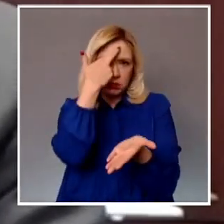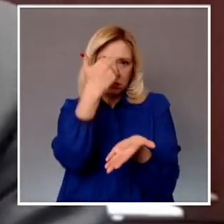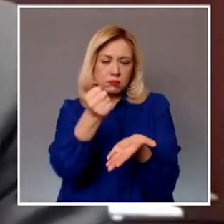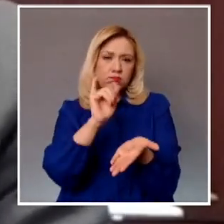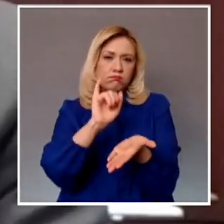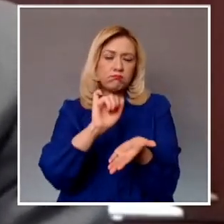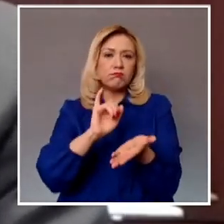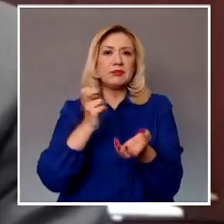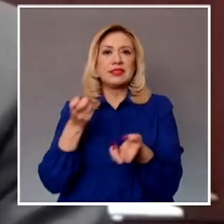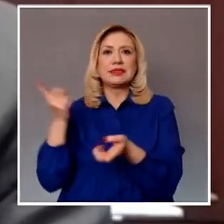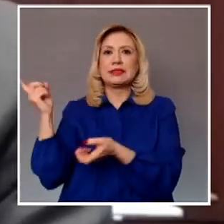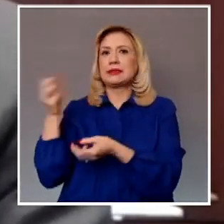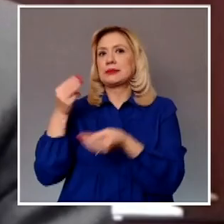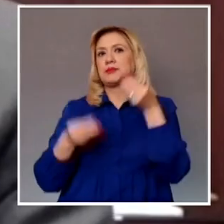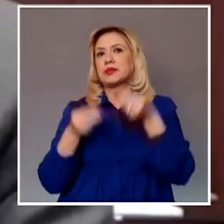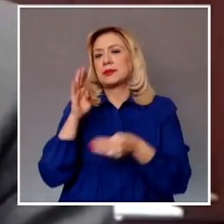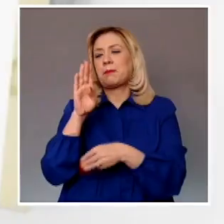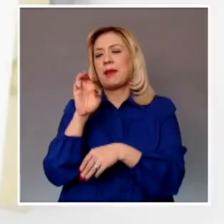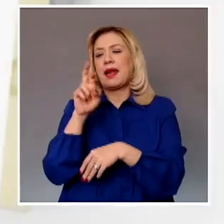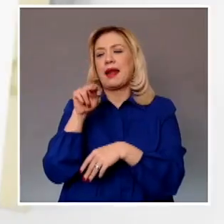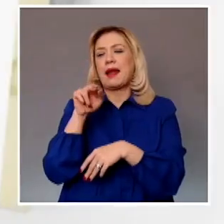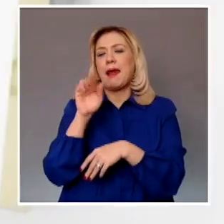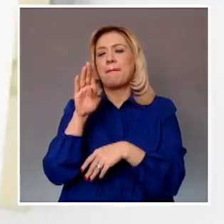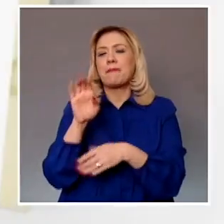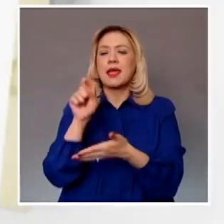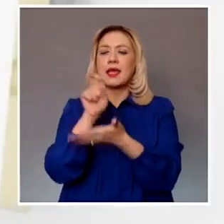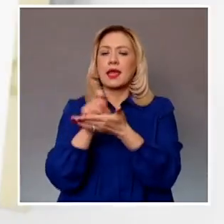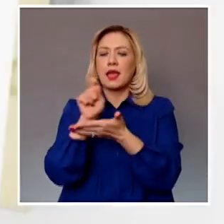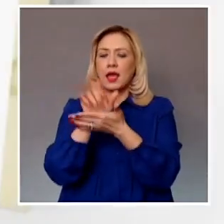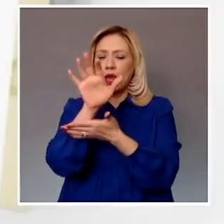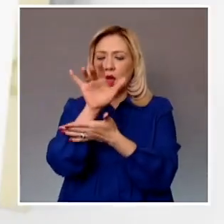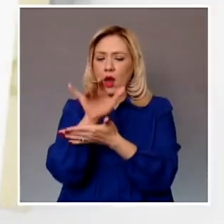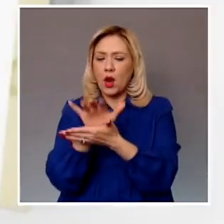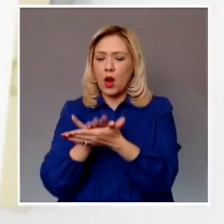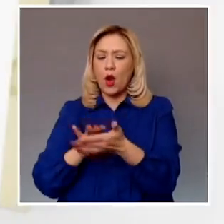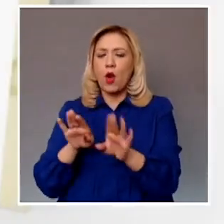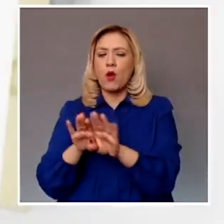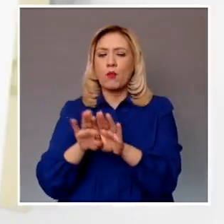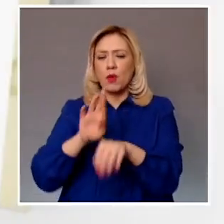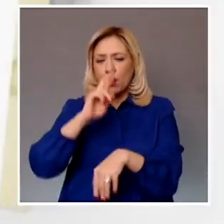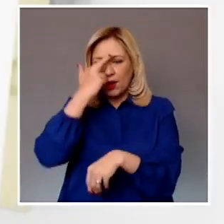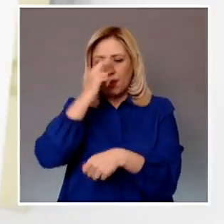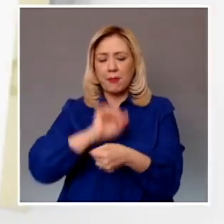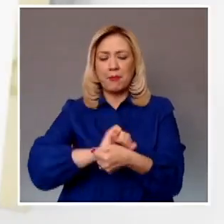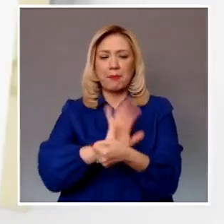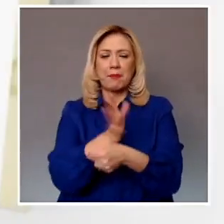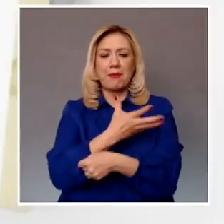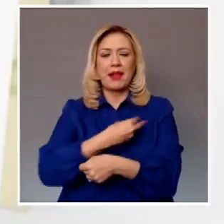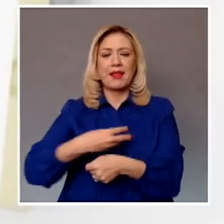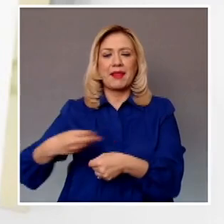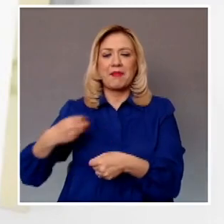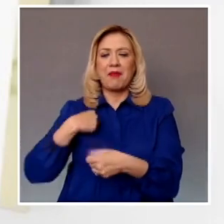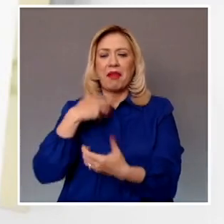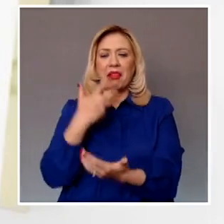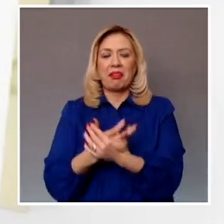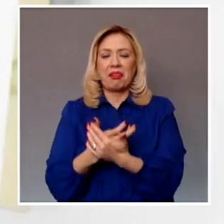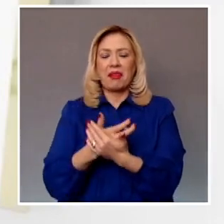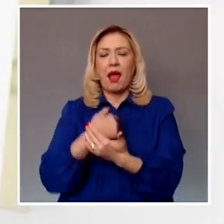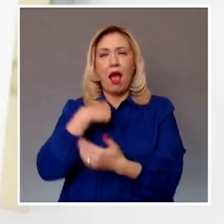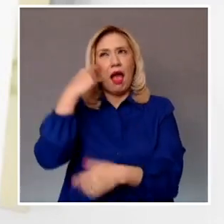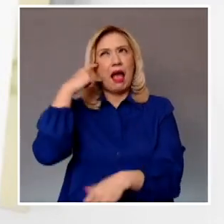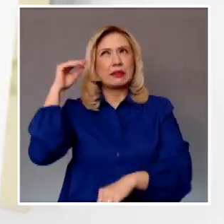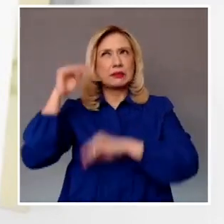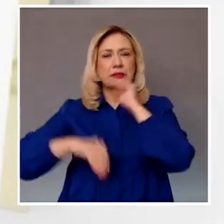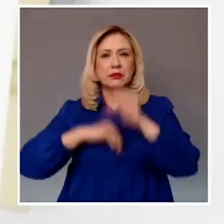virtual del libro Ensayos Jurídicos desde la pandemia del magistrado Jaime Alier Campuzano. Resaltó que en la